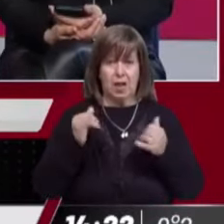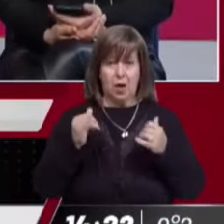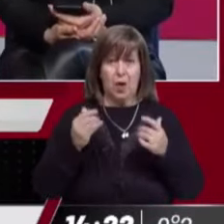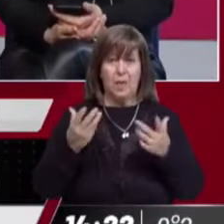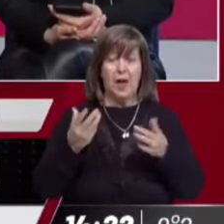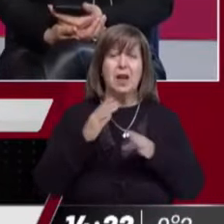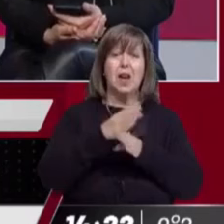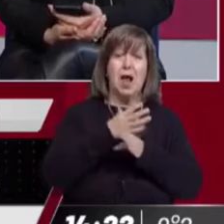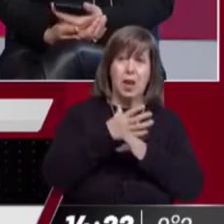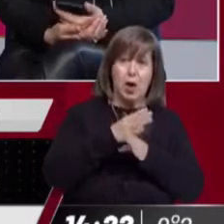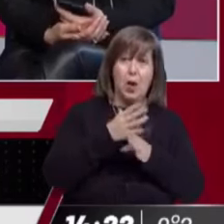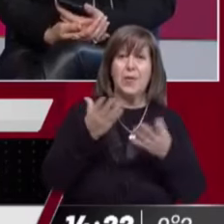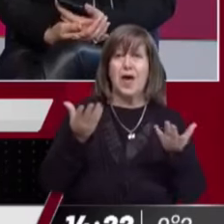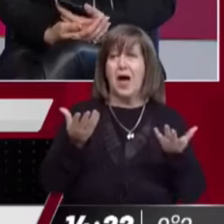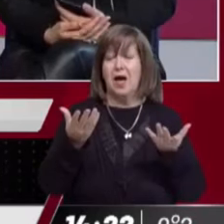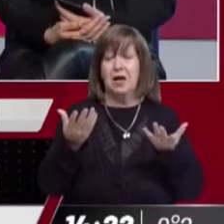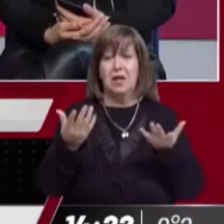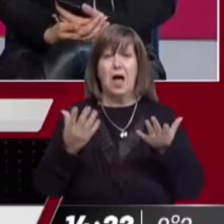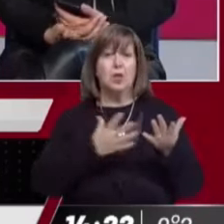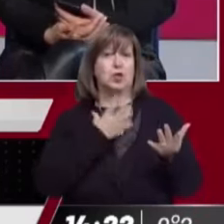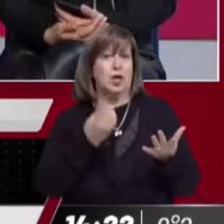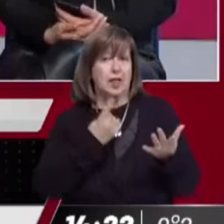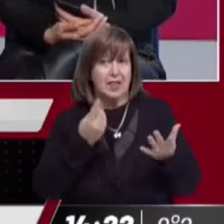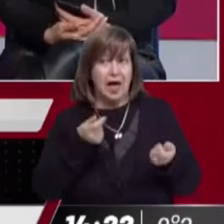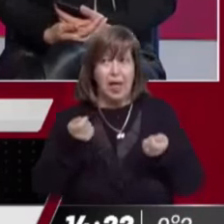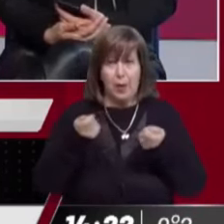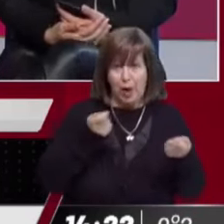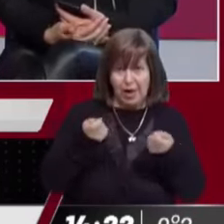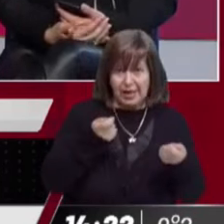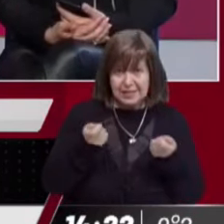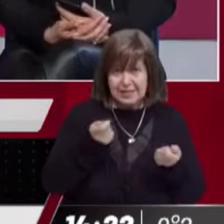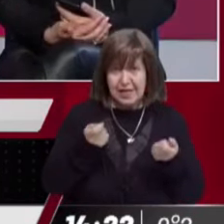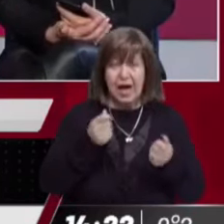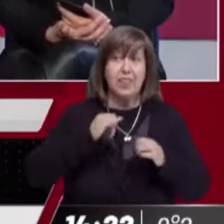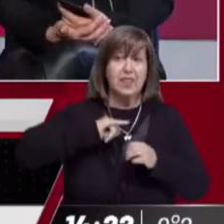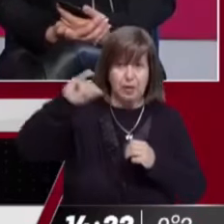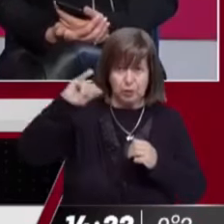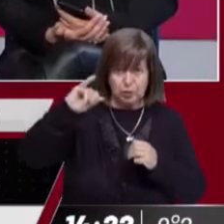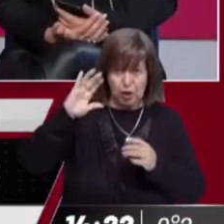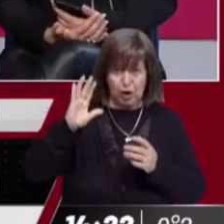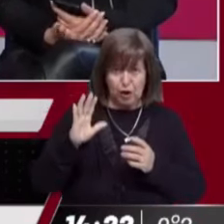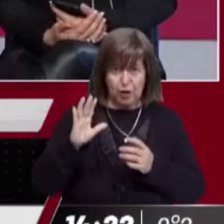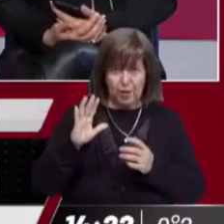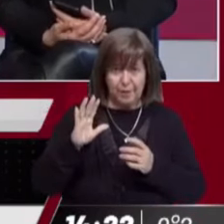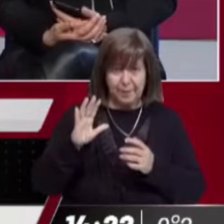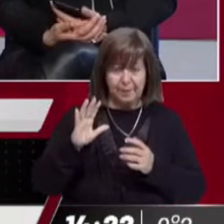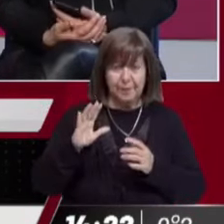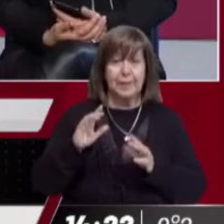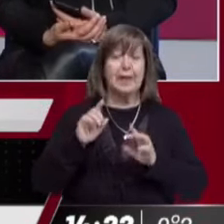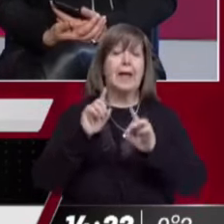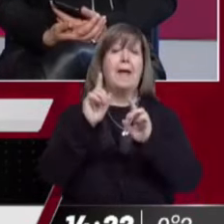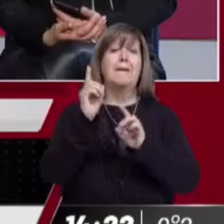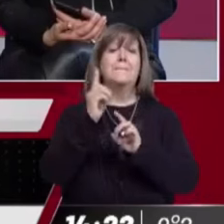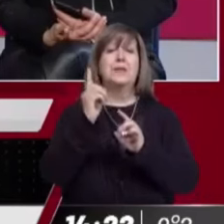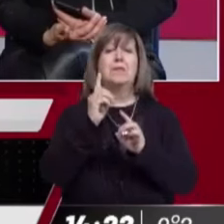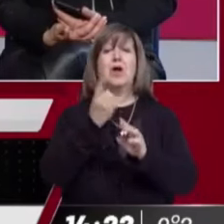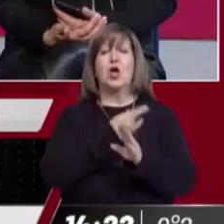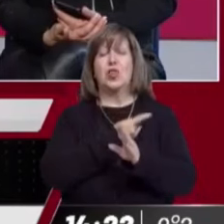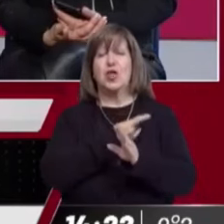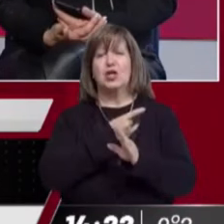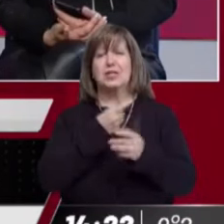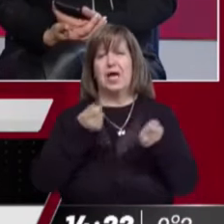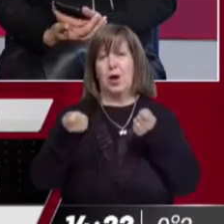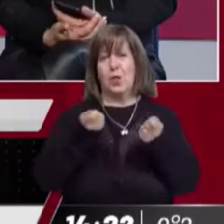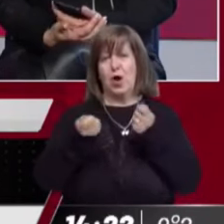la novia de él, las autoridades del boliche, me refiero el dueño, el propietario. Primero hay que aclarar que esto fue fuera